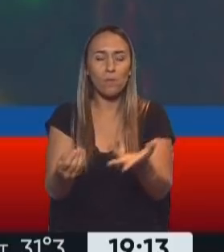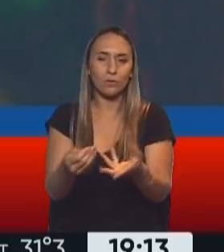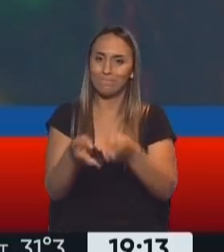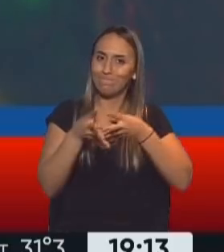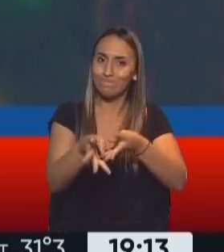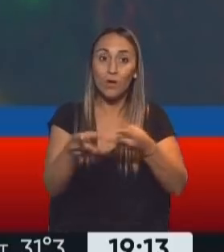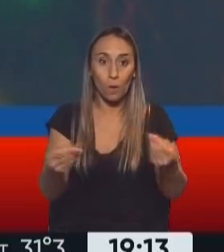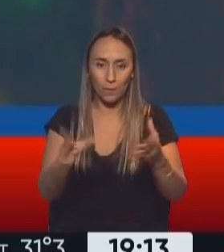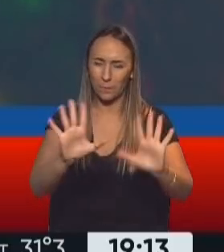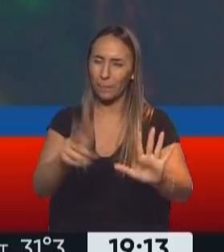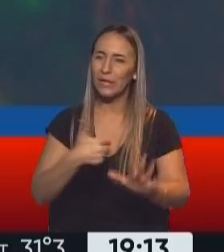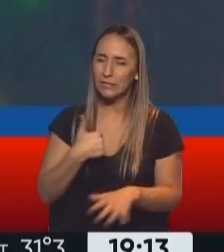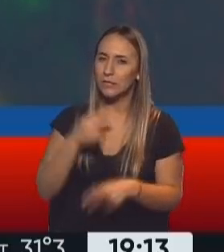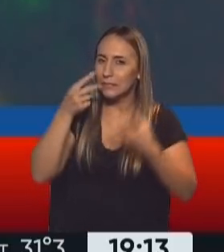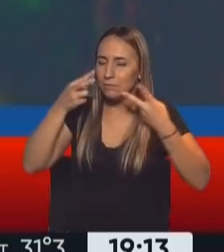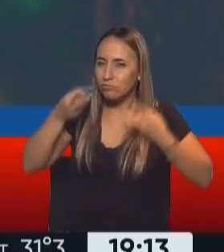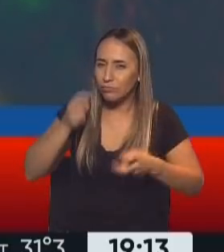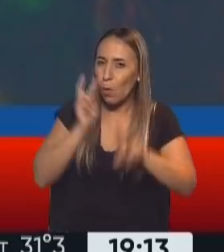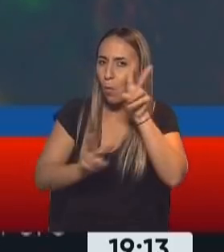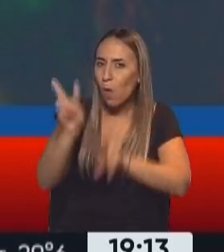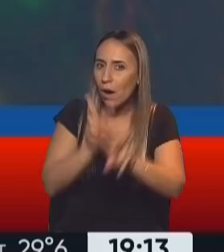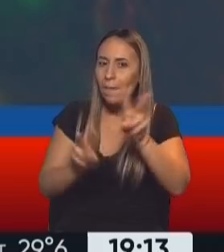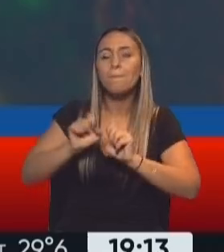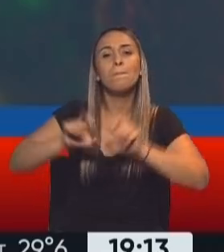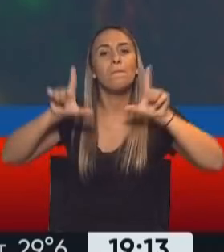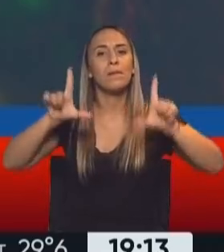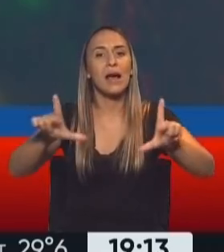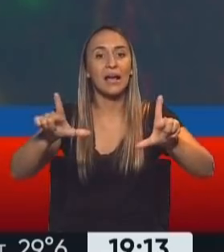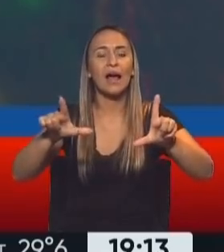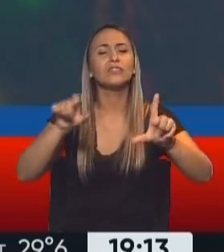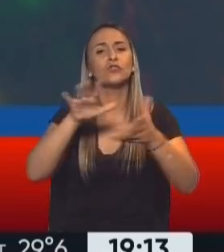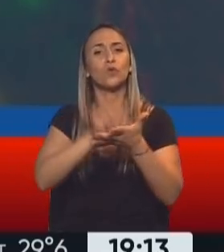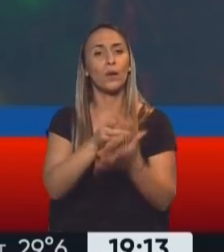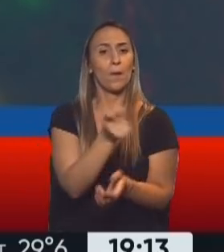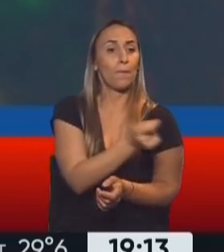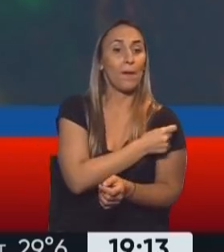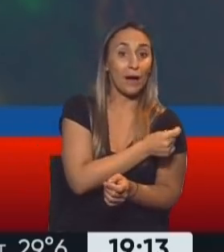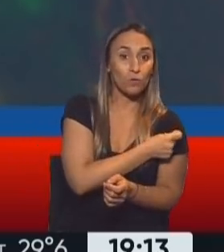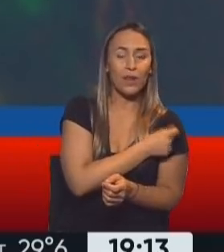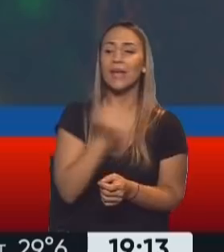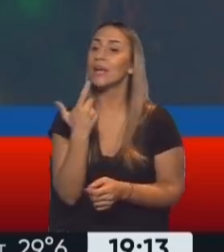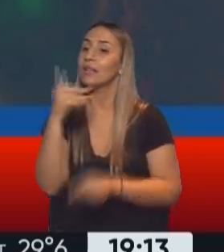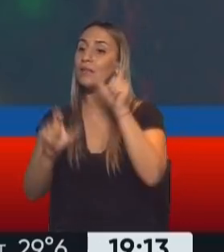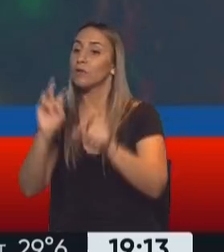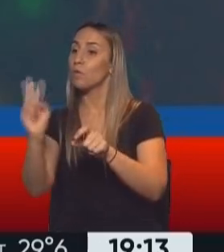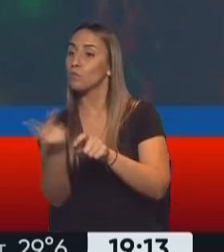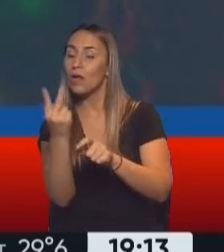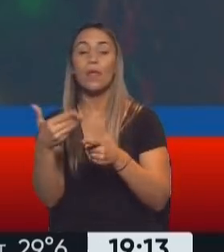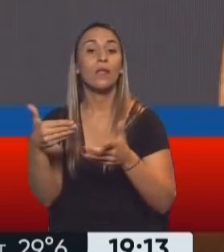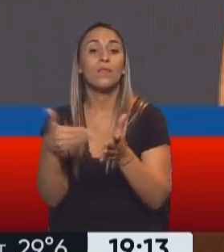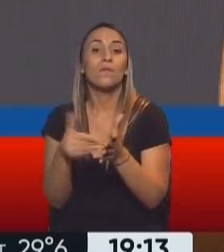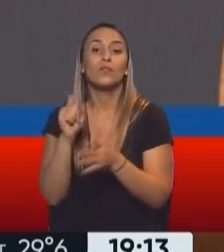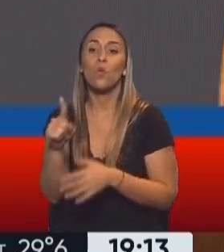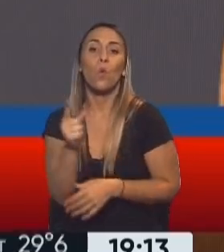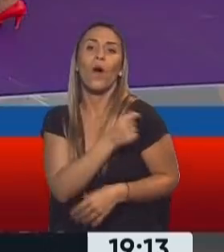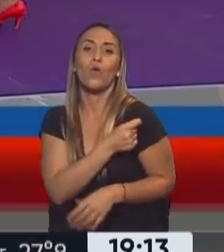placas sobre las vacunas y la relación con la mortalidad de acuerdo a las vacunas que hayan recibido. A ver,